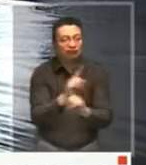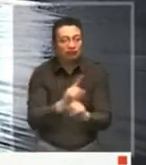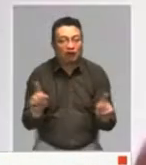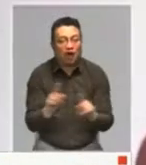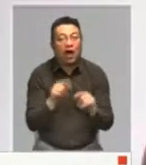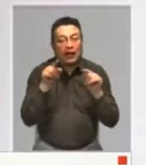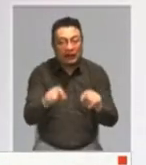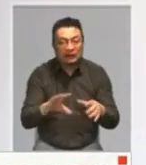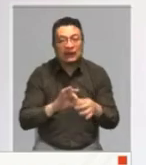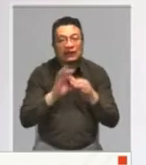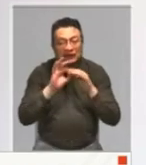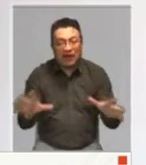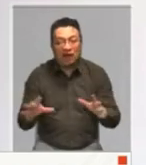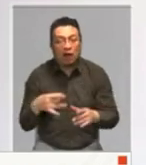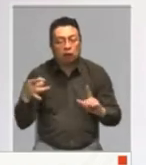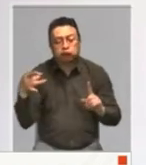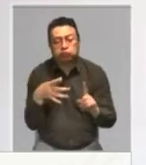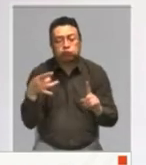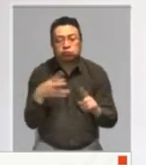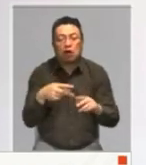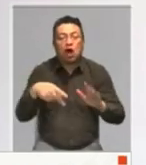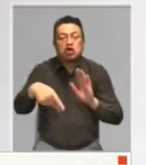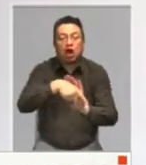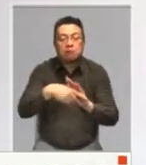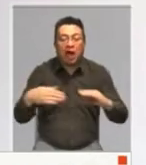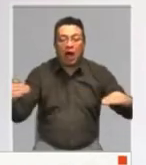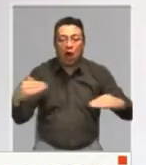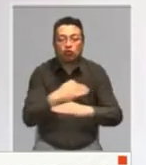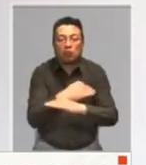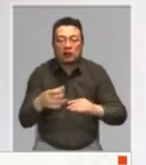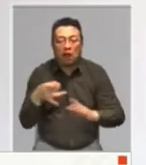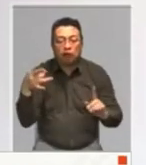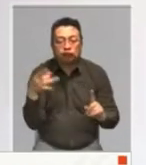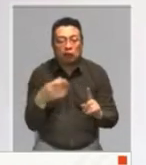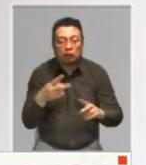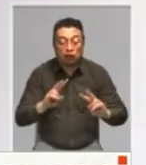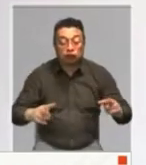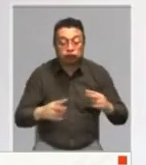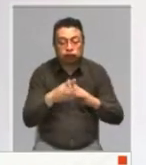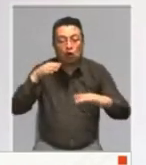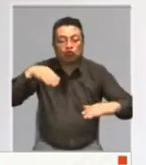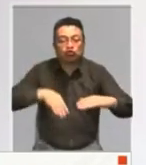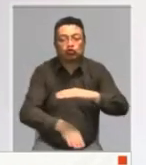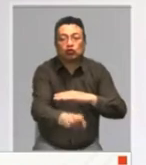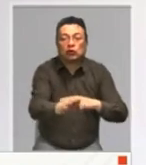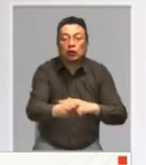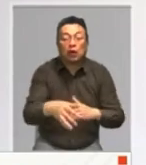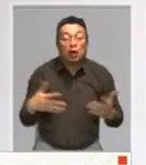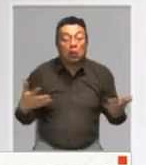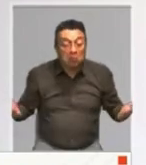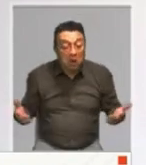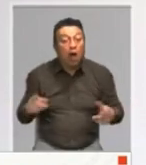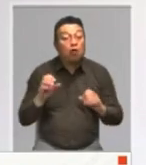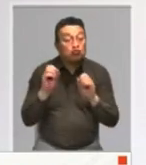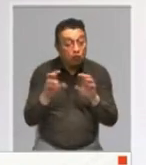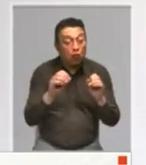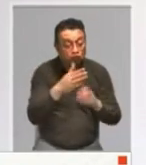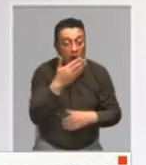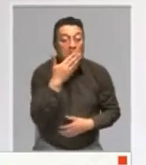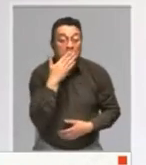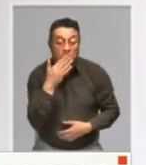está la gravedad. Se saltaron toda la norma de autopista, groseramente, y construyeron ese túnel. Aunque muchos expertos